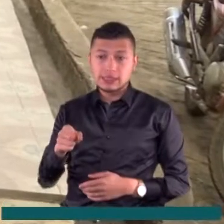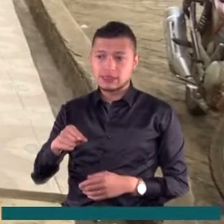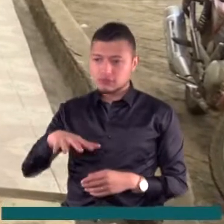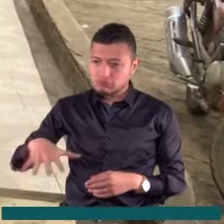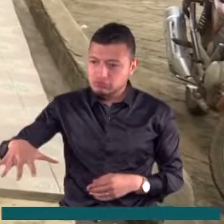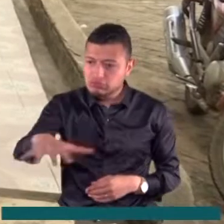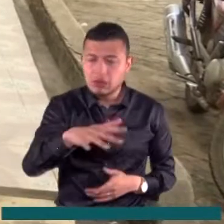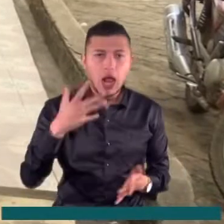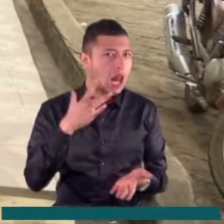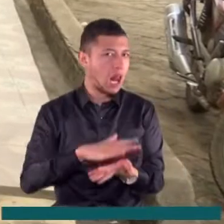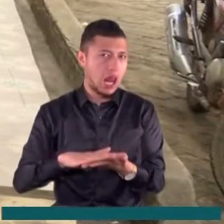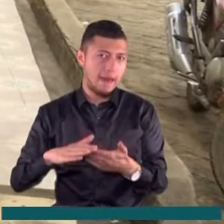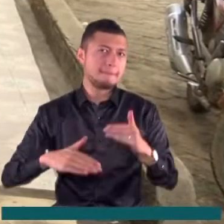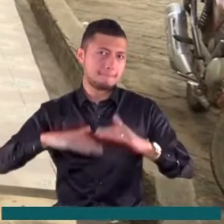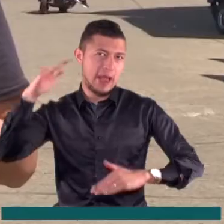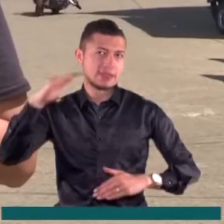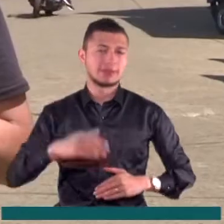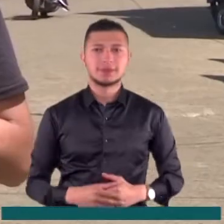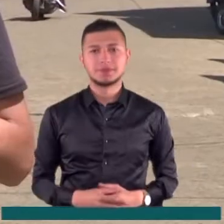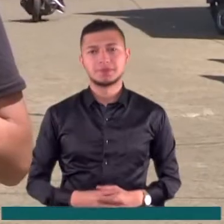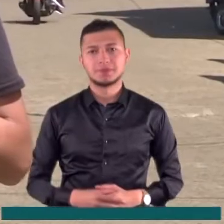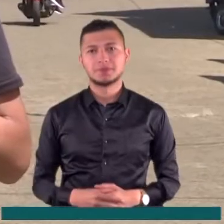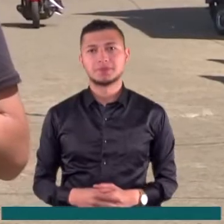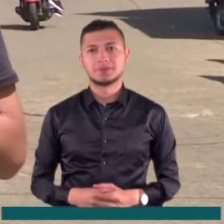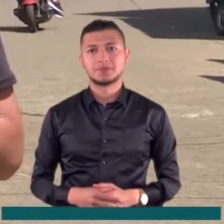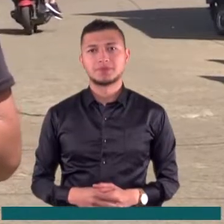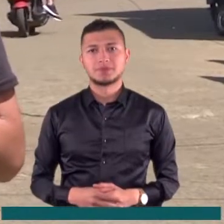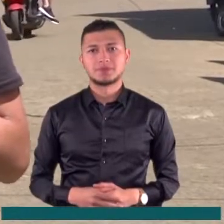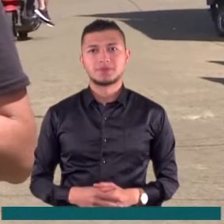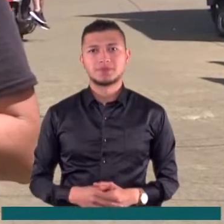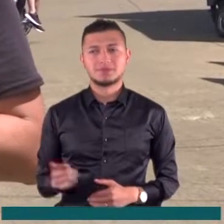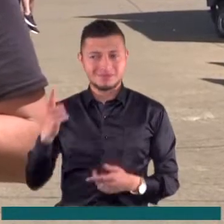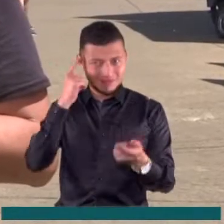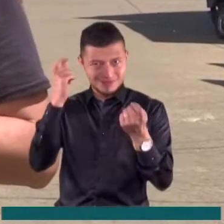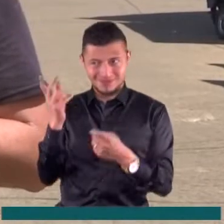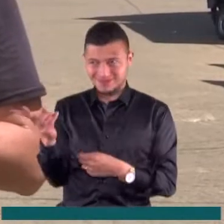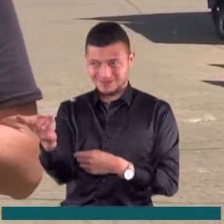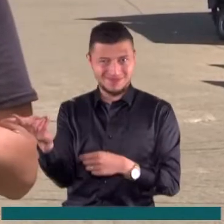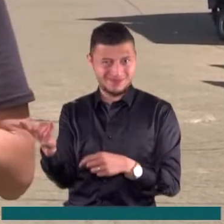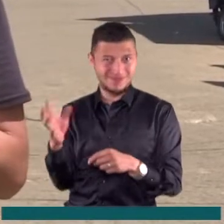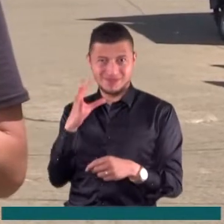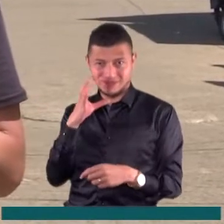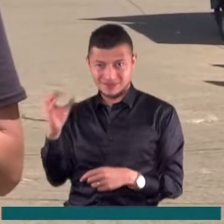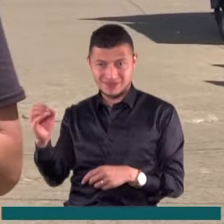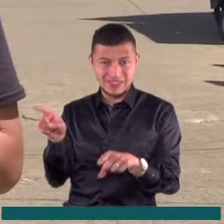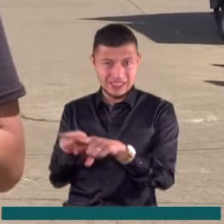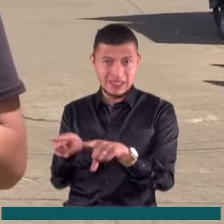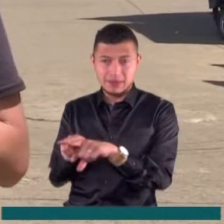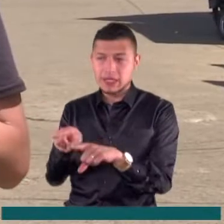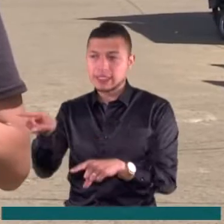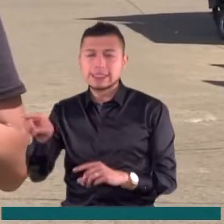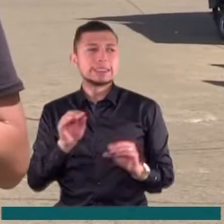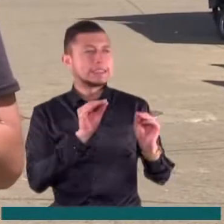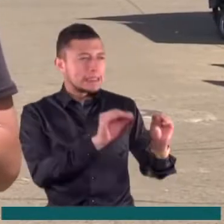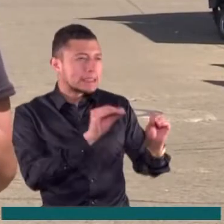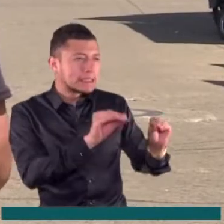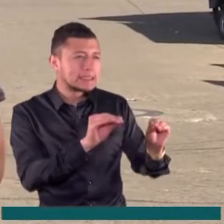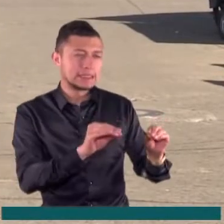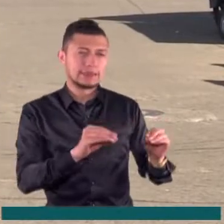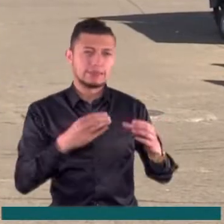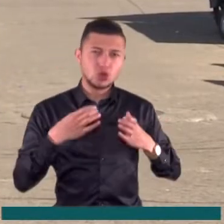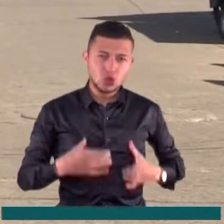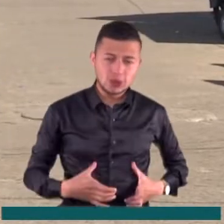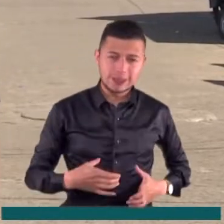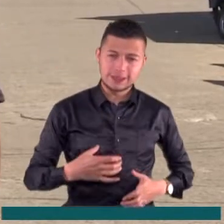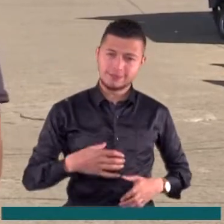contar con entornos mucho más limpios una de las estrategias que los hermanos forero han utilizado para inculcar la